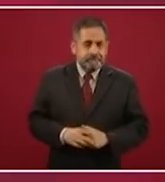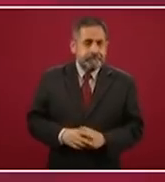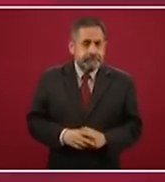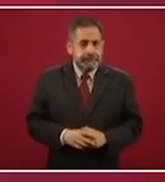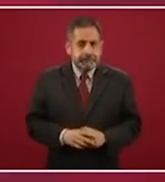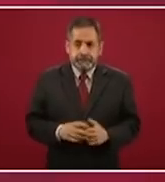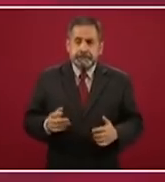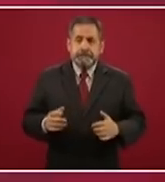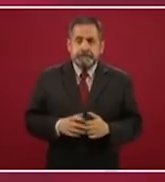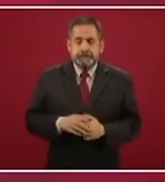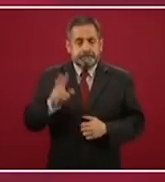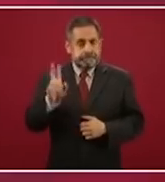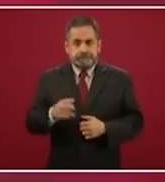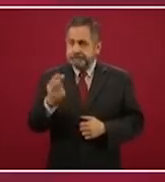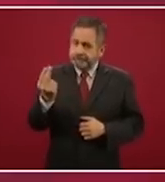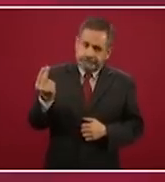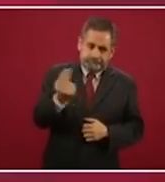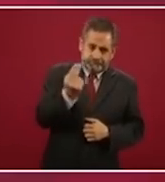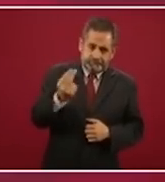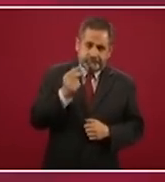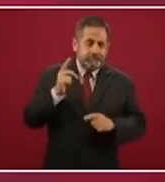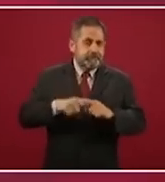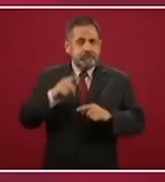Entonces, necesitamos